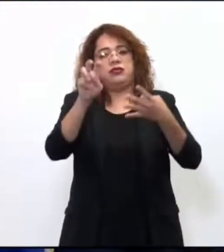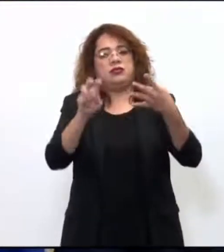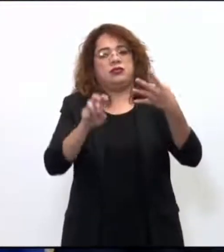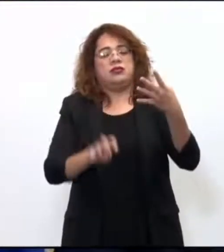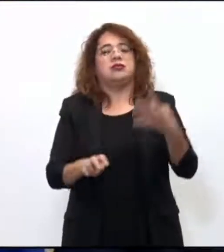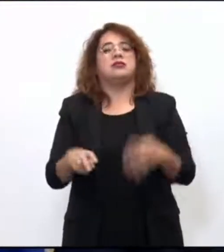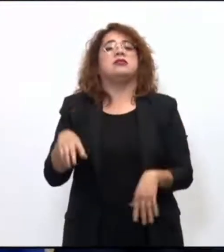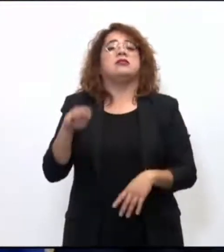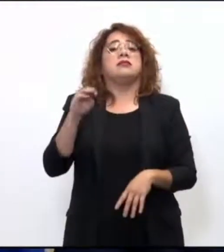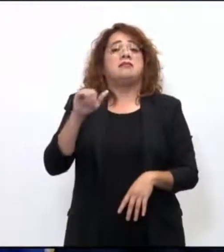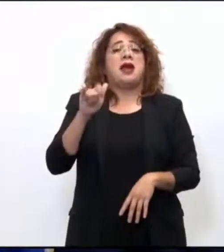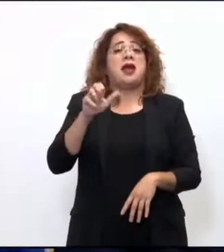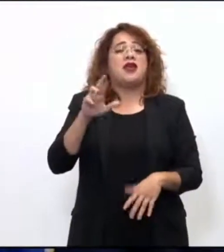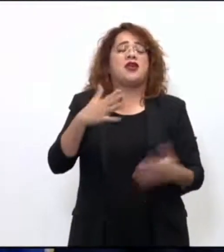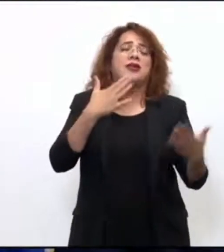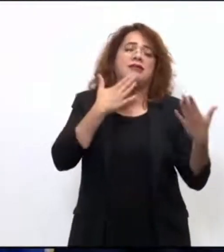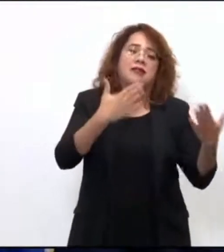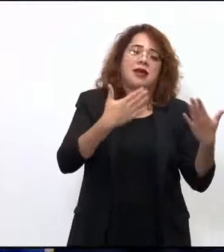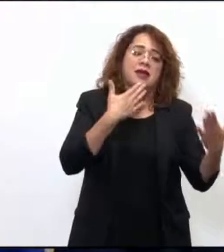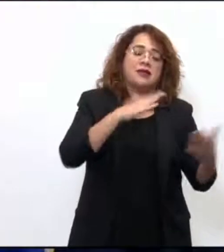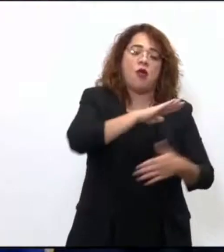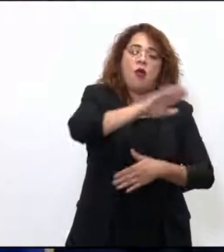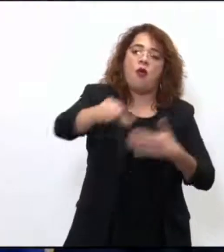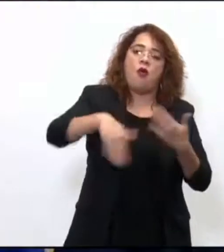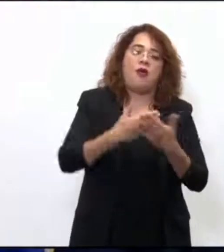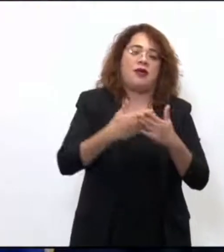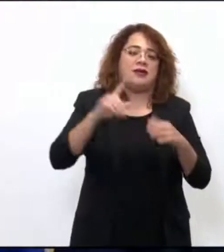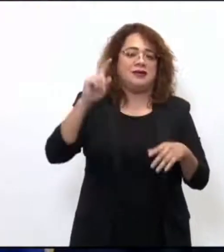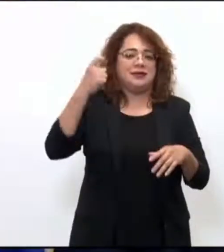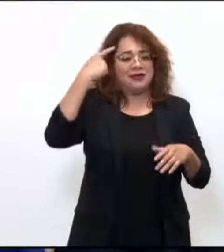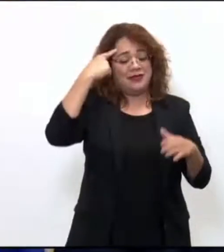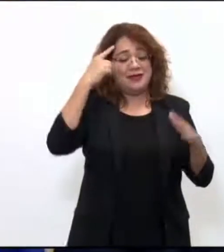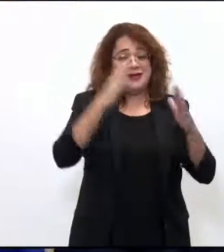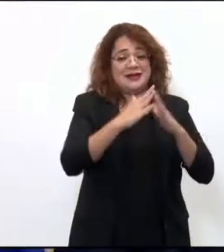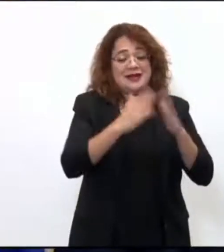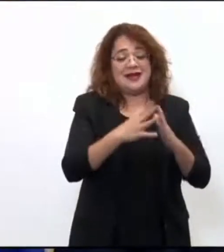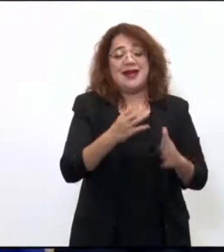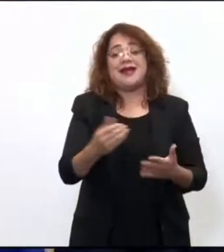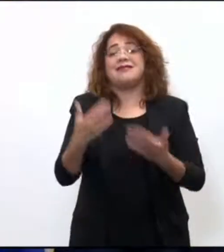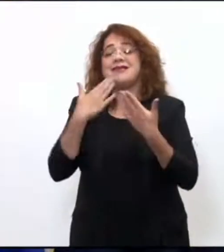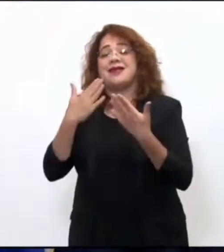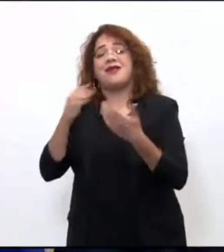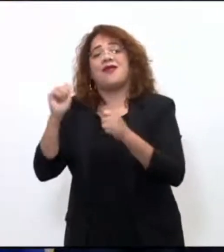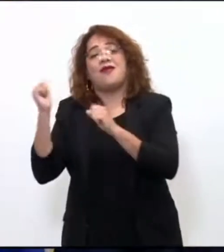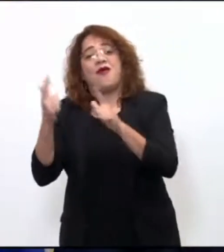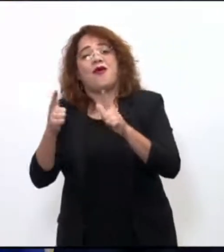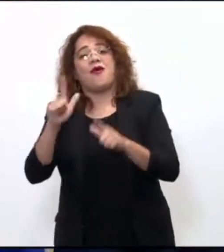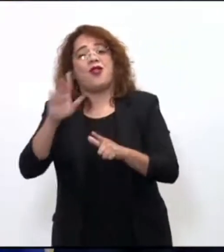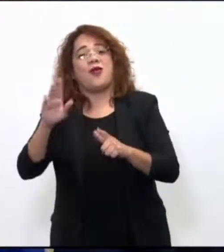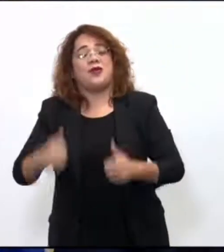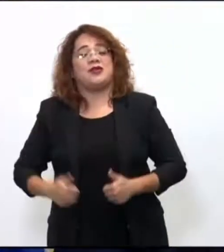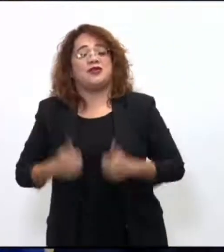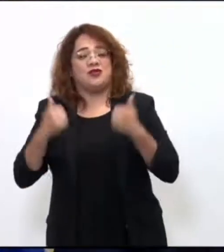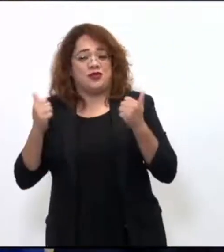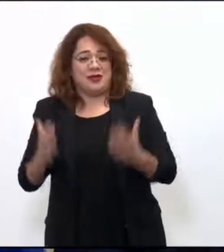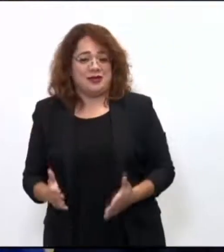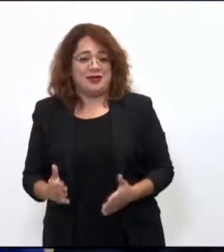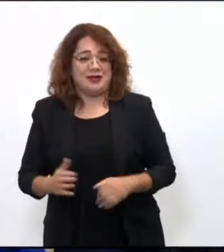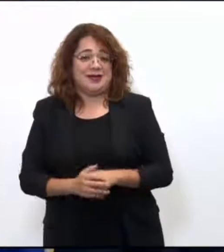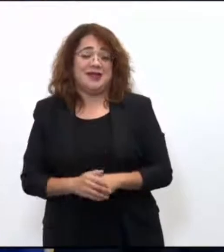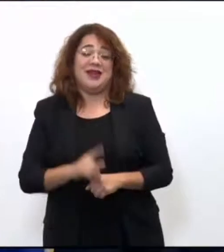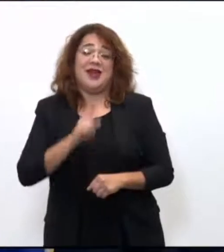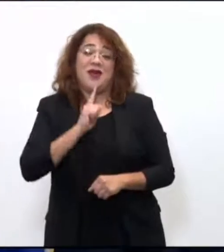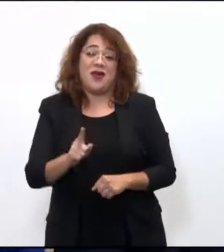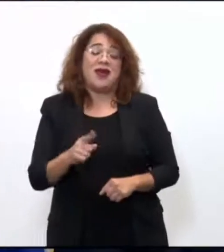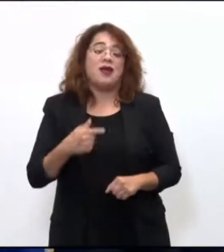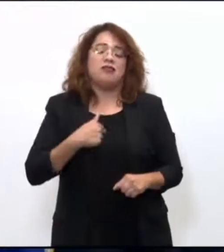ciudad. Muchísimas gracias a todos. Hemos logrado un gran progreso juntos y son noticias muy